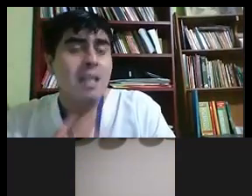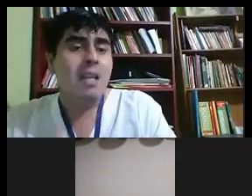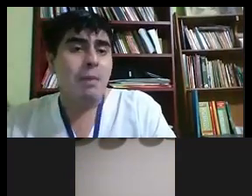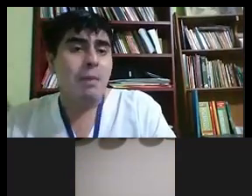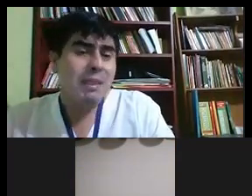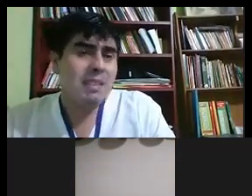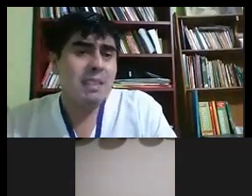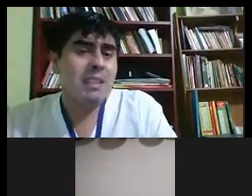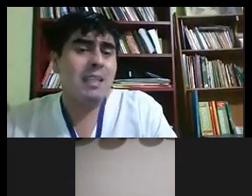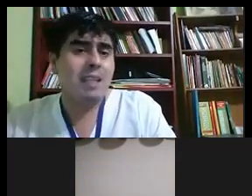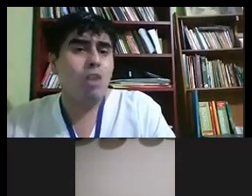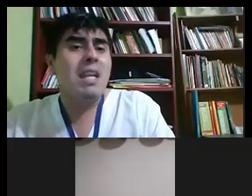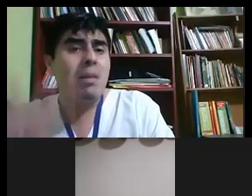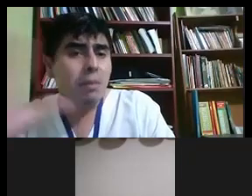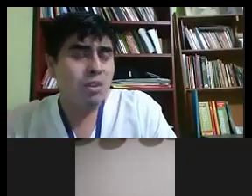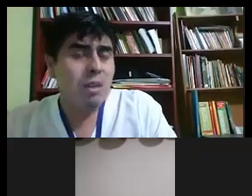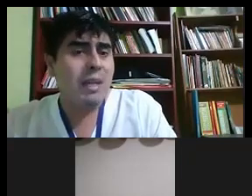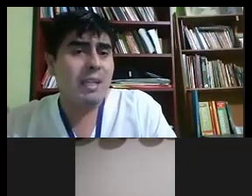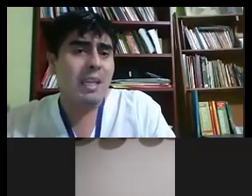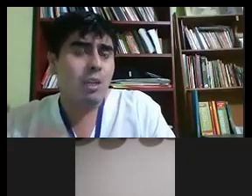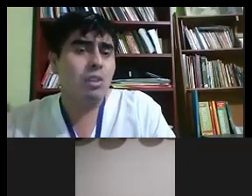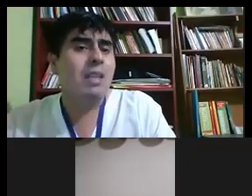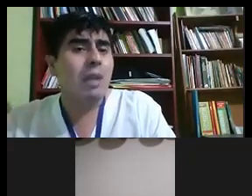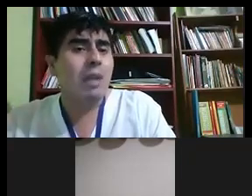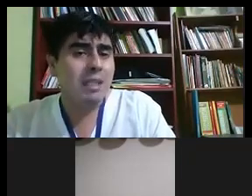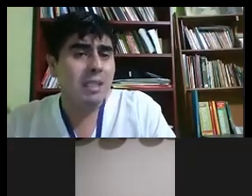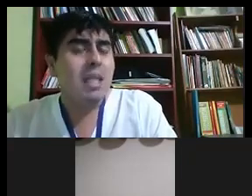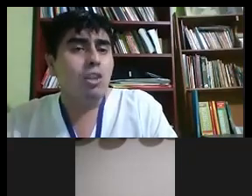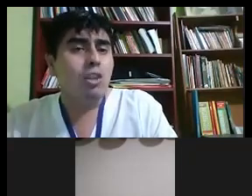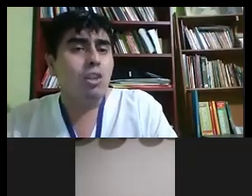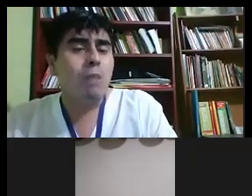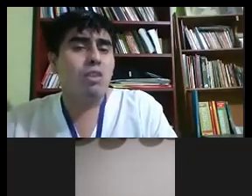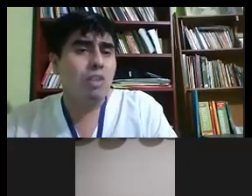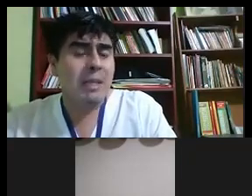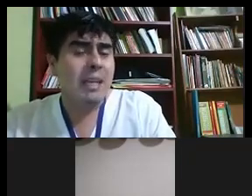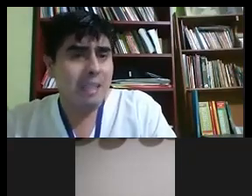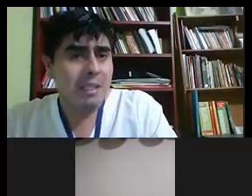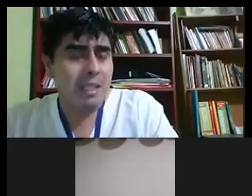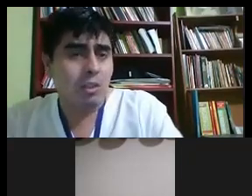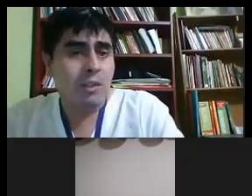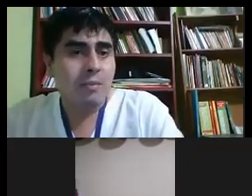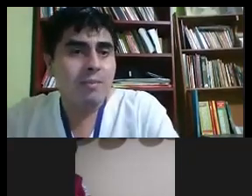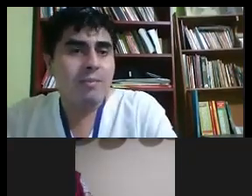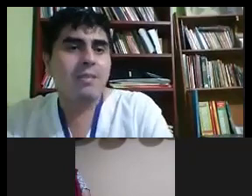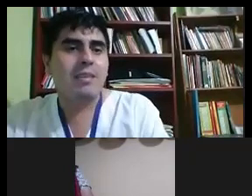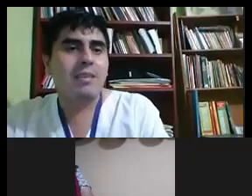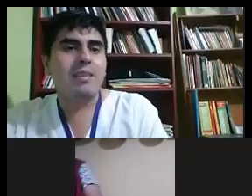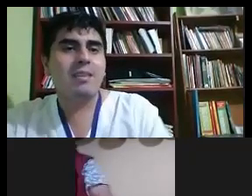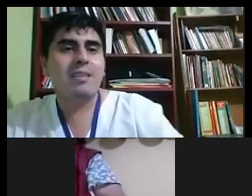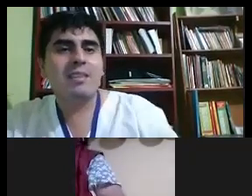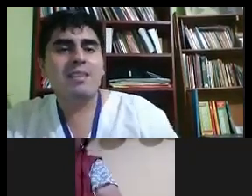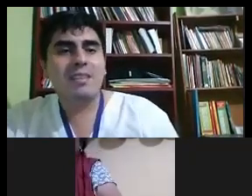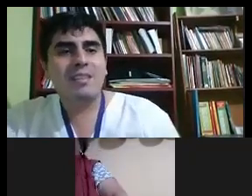mascarilla, pero el paciente tiene que estar lo más libre posible para que ejecute adecuadamente todo el proceso de la mecánica ventilatoria.